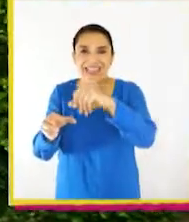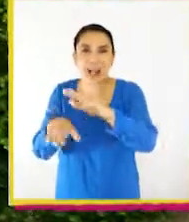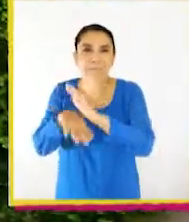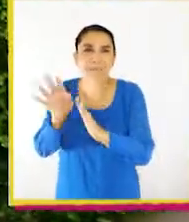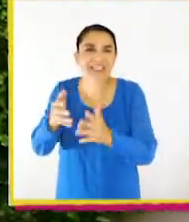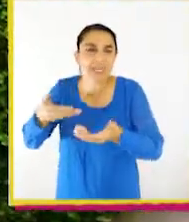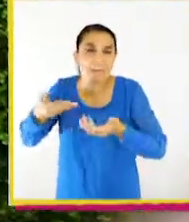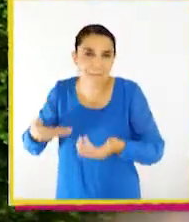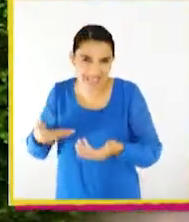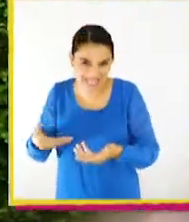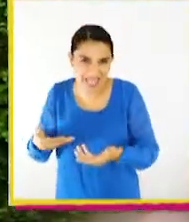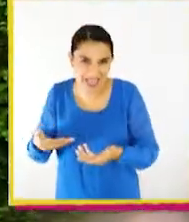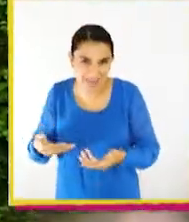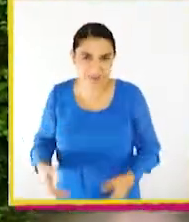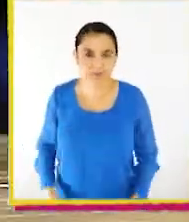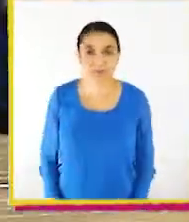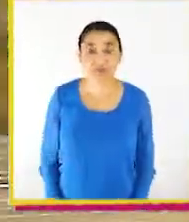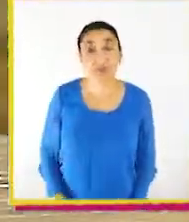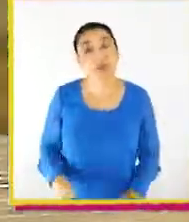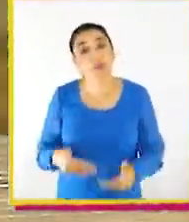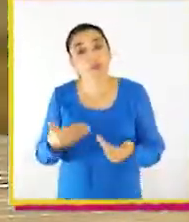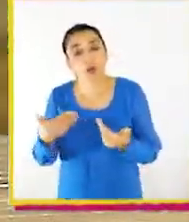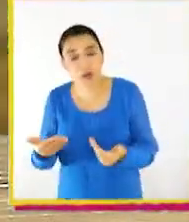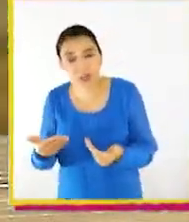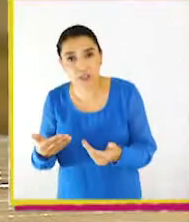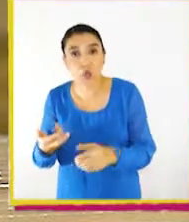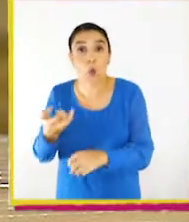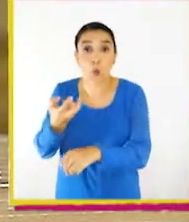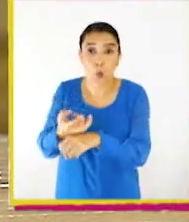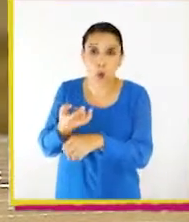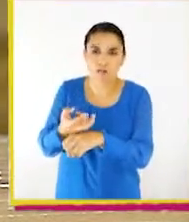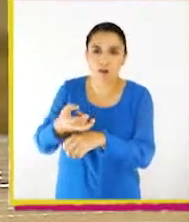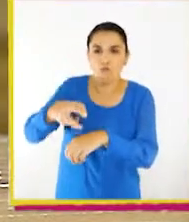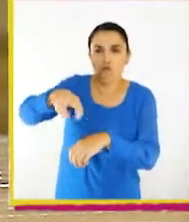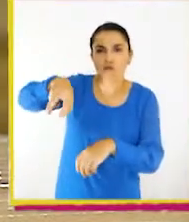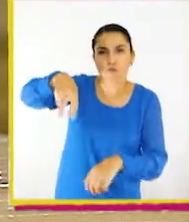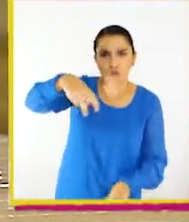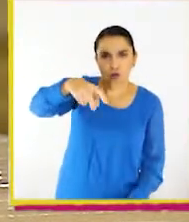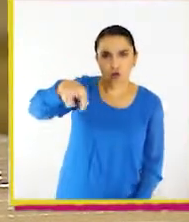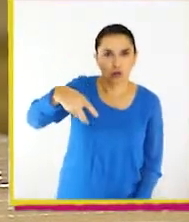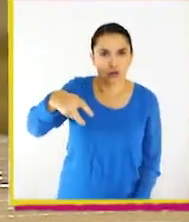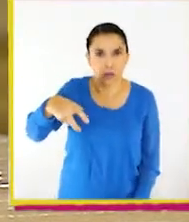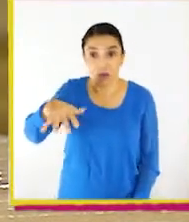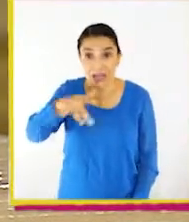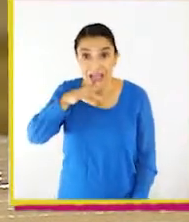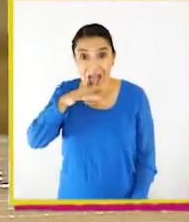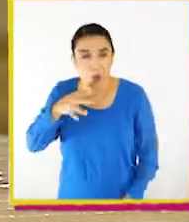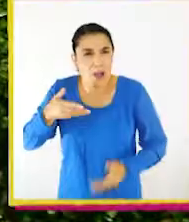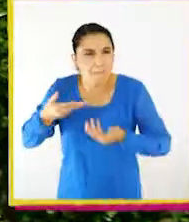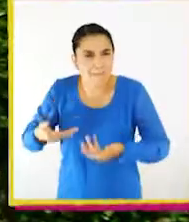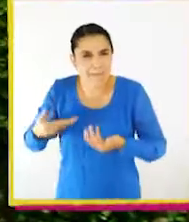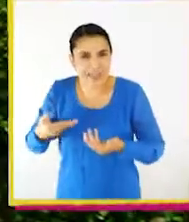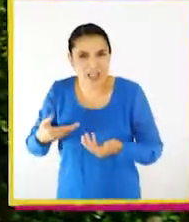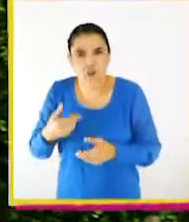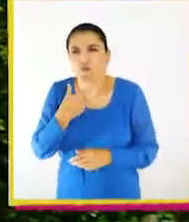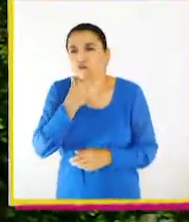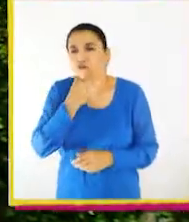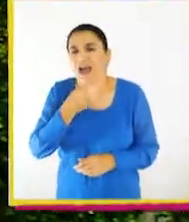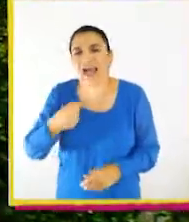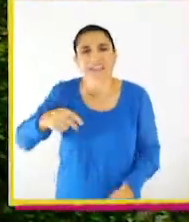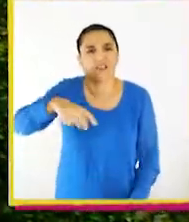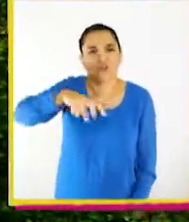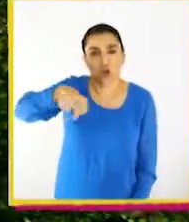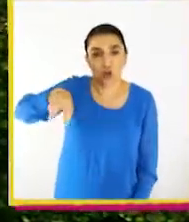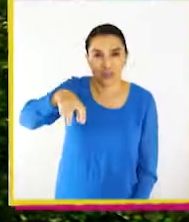más densa que el agua sin sal. Y por eso el huevo flota, pues mientras más denso es el líquido, más fácil